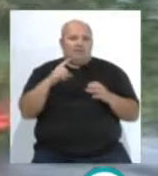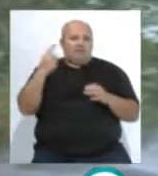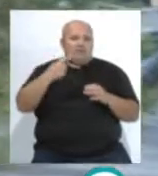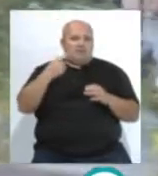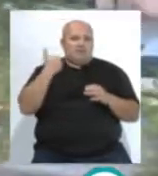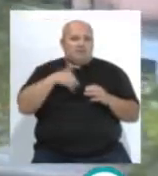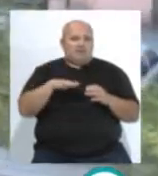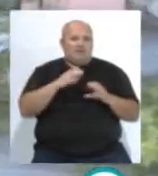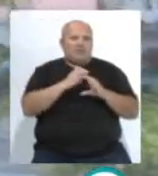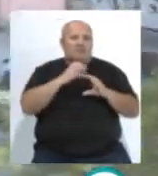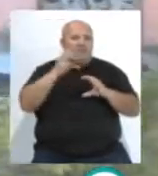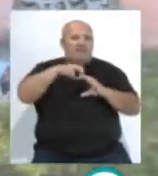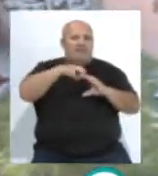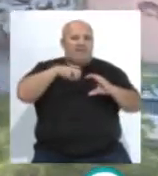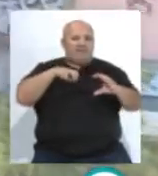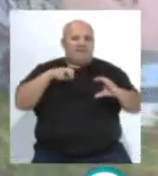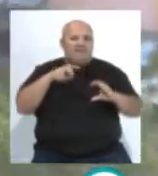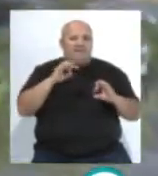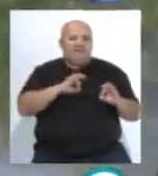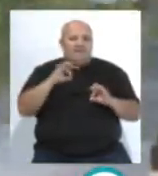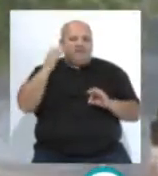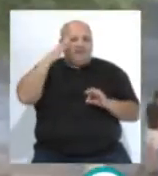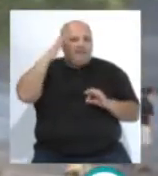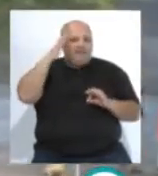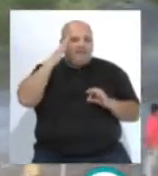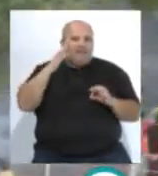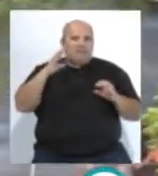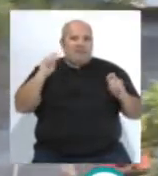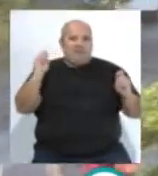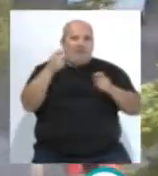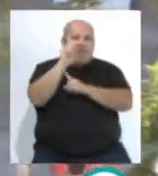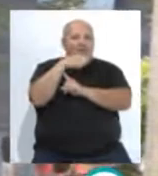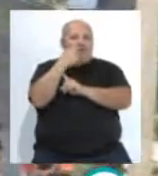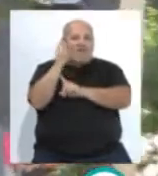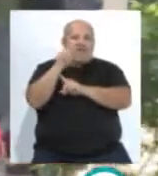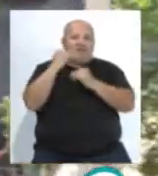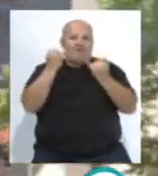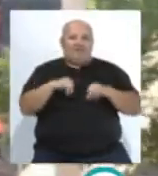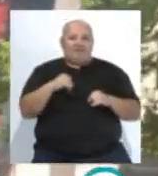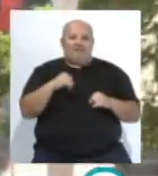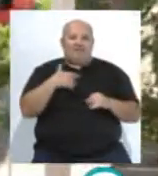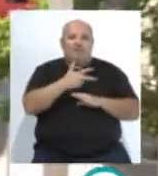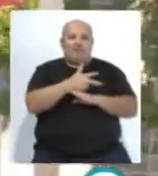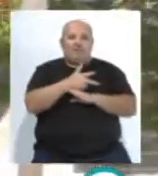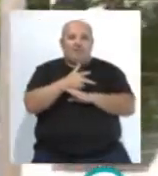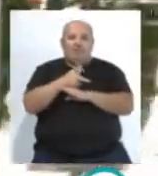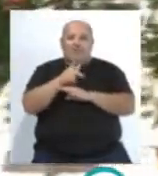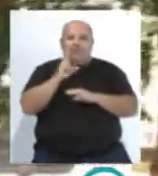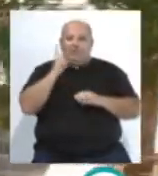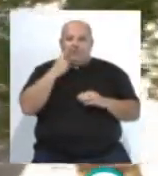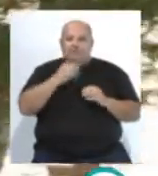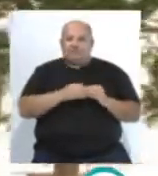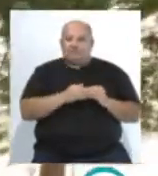primera división, con lo cual ya se estaban haciendo los preparativos, entiendo yo, y por eso grabé justamente esa